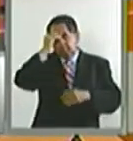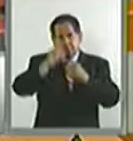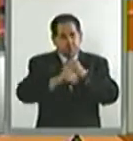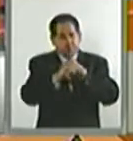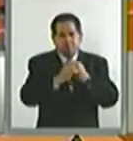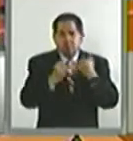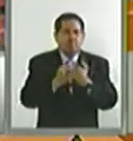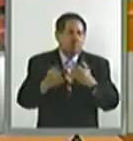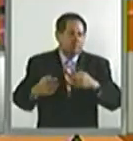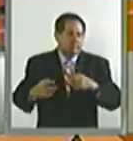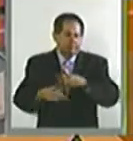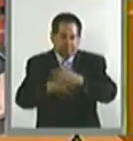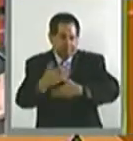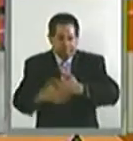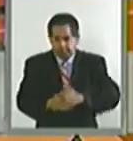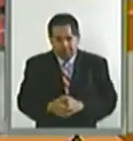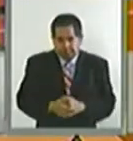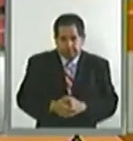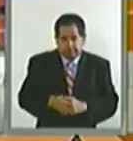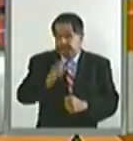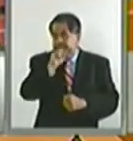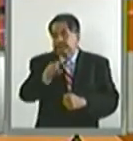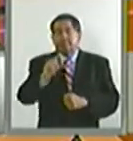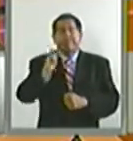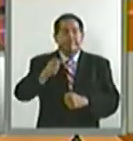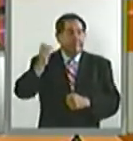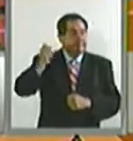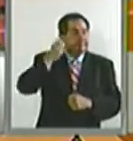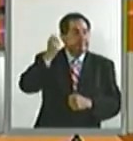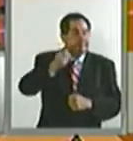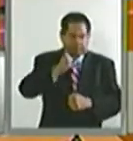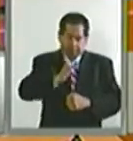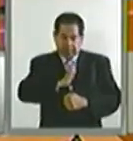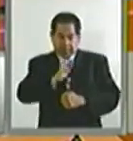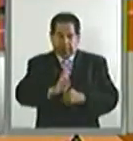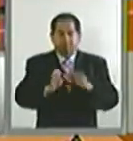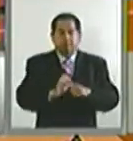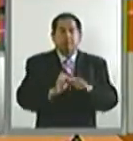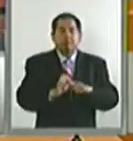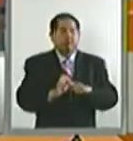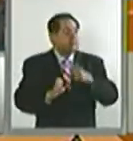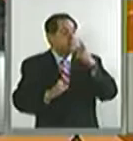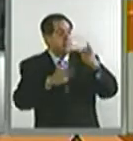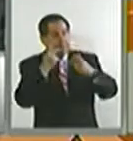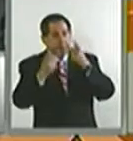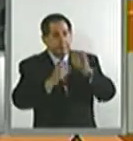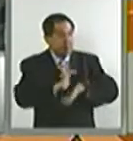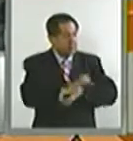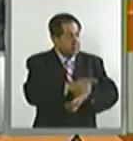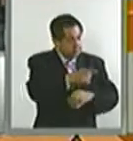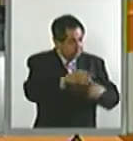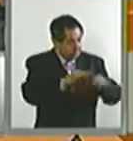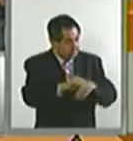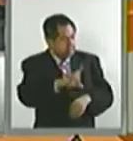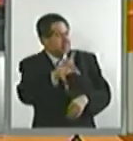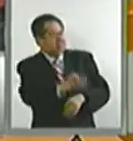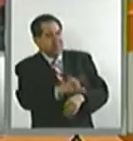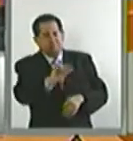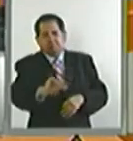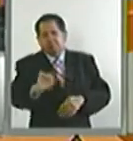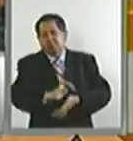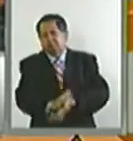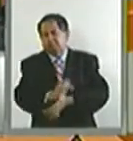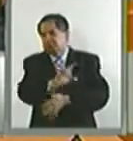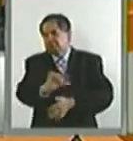escuelas. También incluye como discurso de odio aquella discriminación que tiene como origen el empleo o la profesión de uno. Y